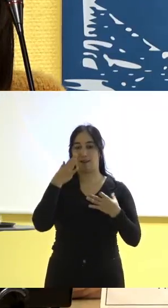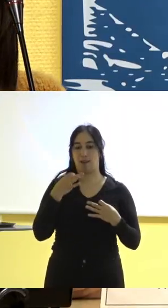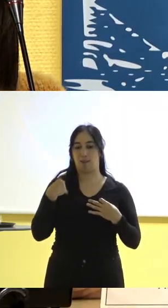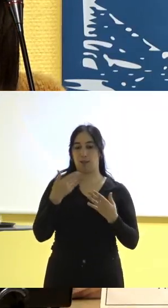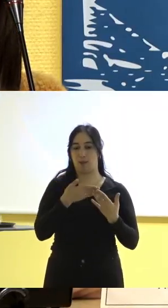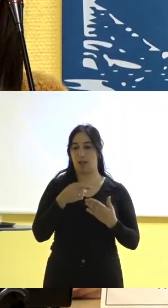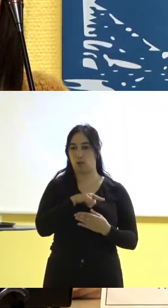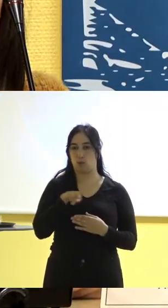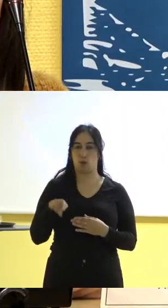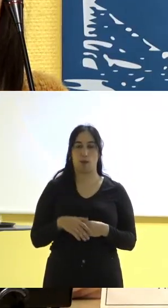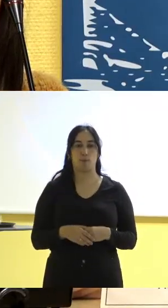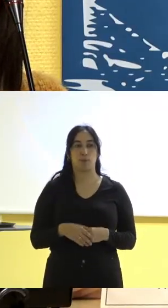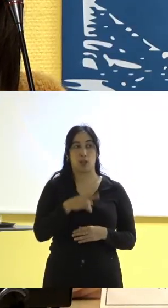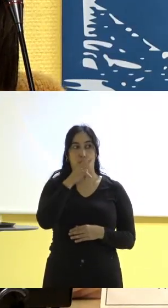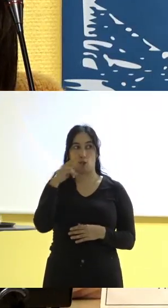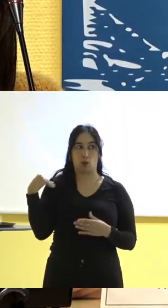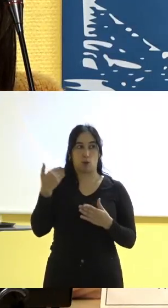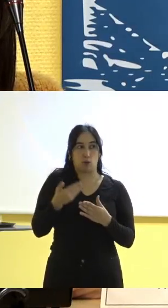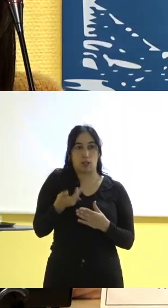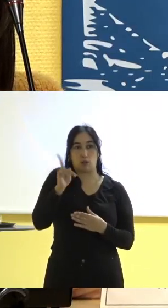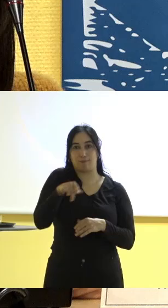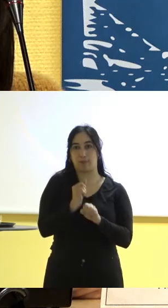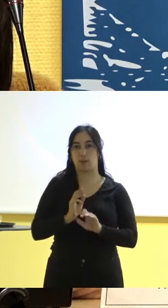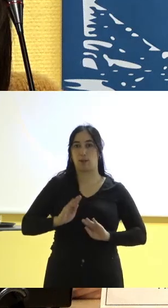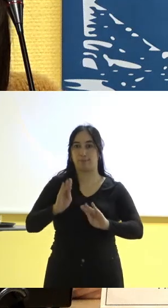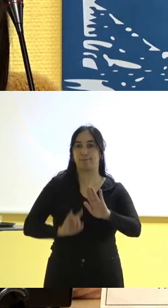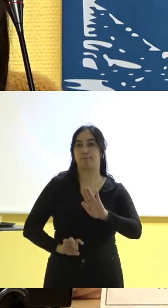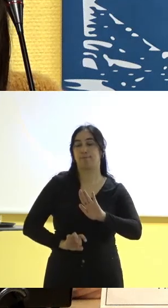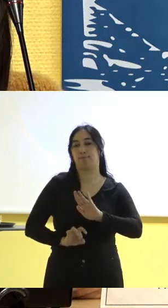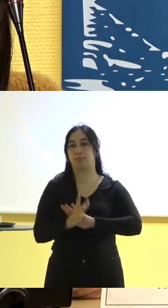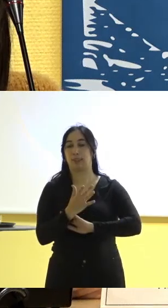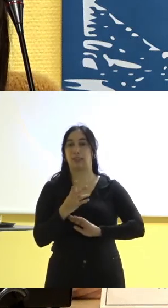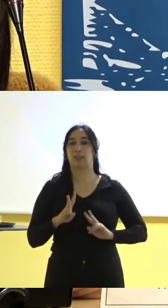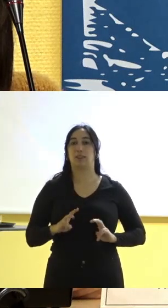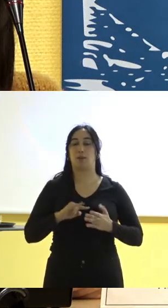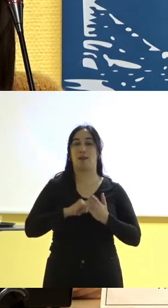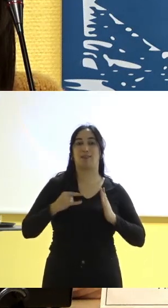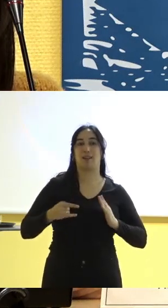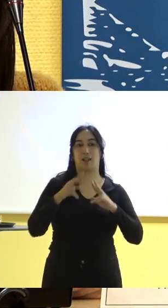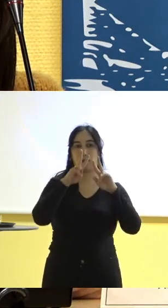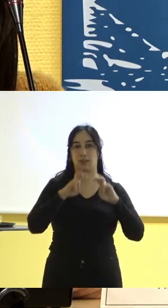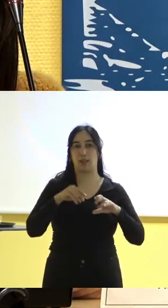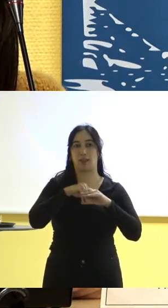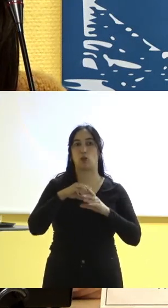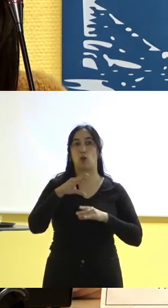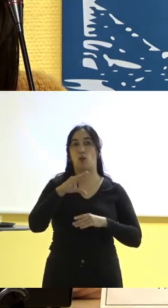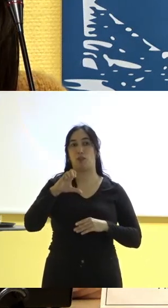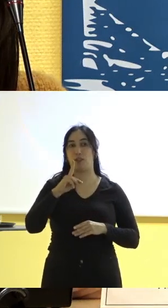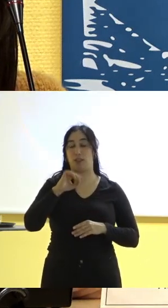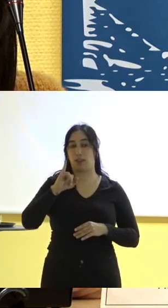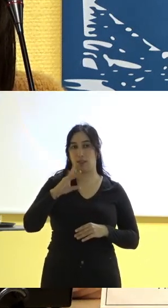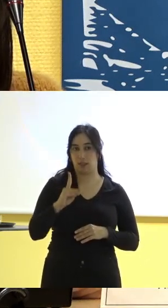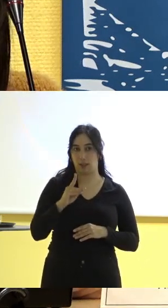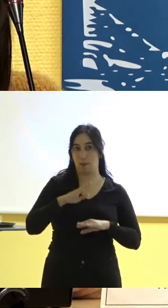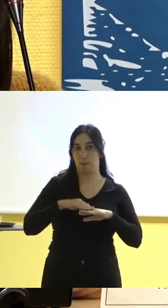estudia. En los 2 últimos años ha desarrollado su labor como técnica de investigación en el CEDID, participando en el desarrollo del